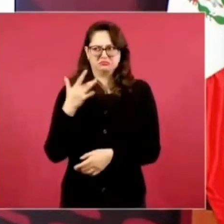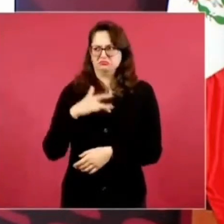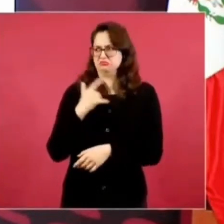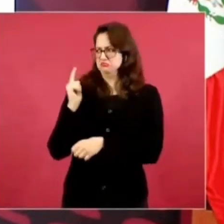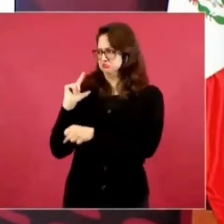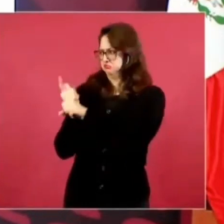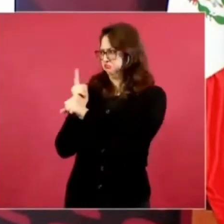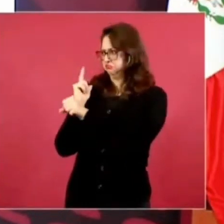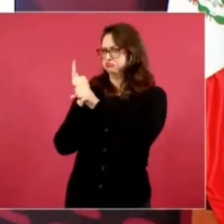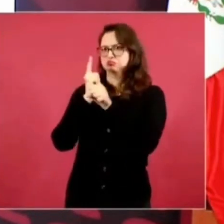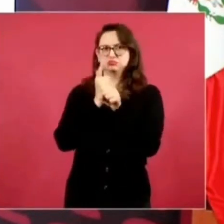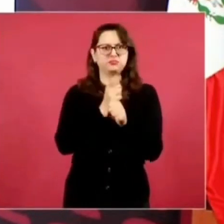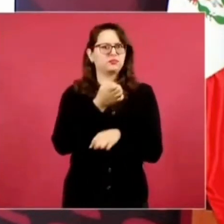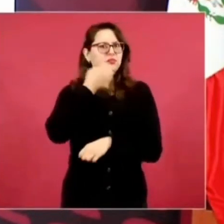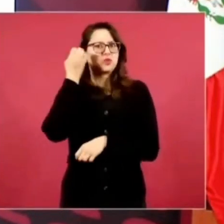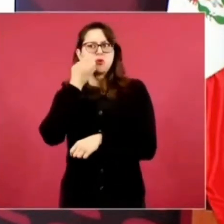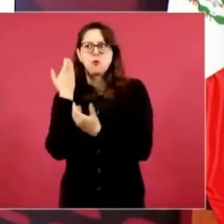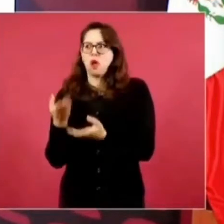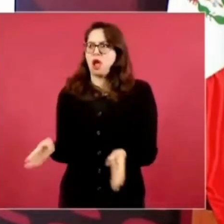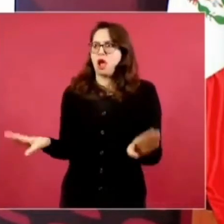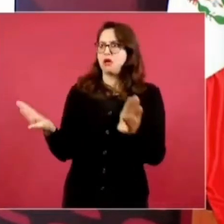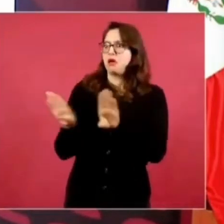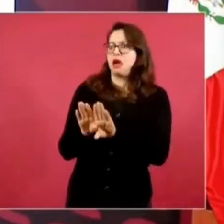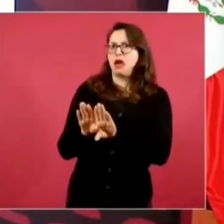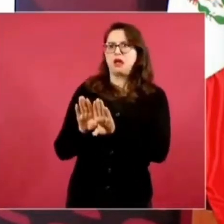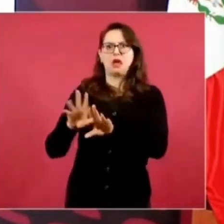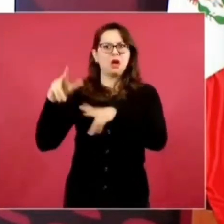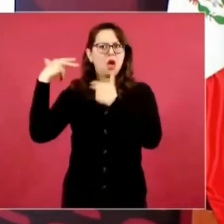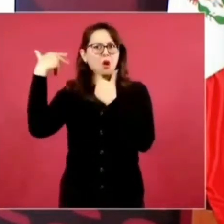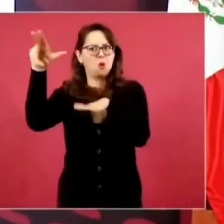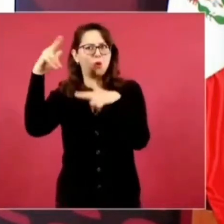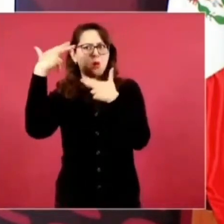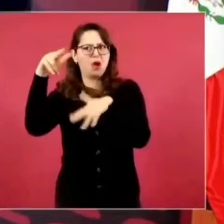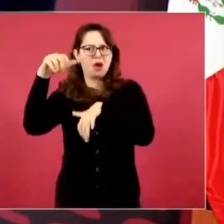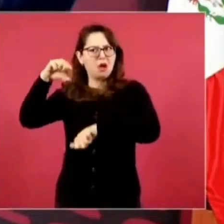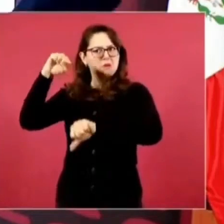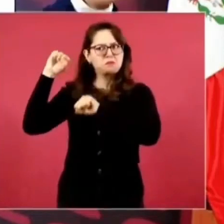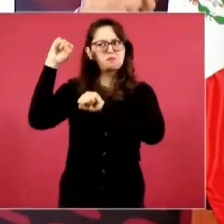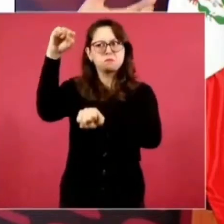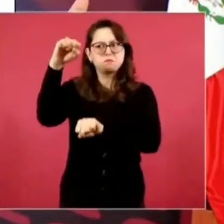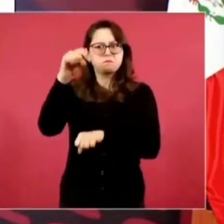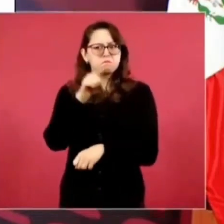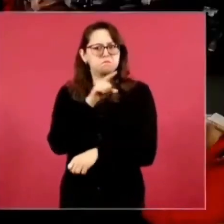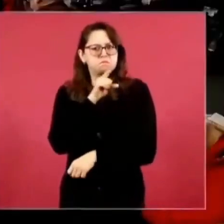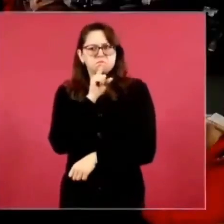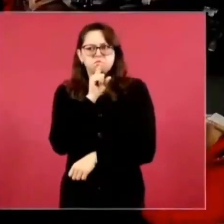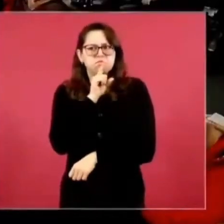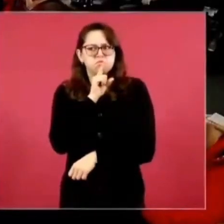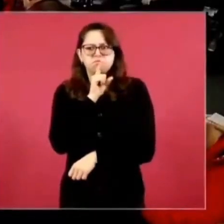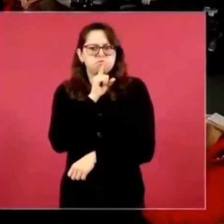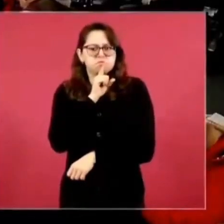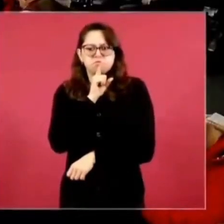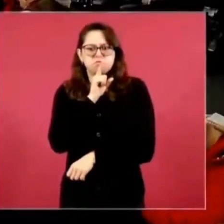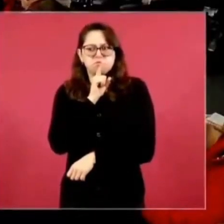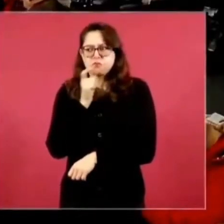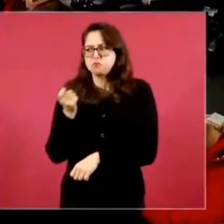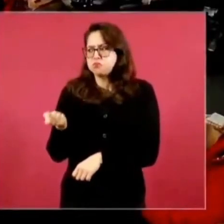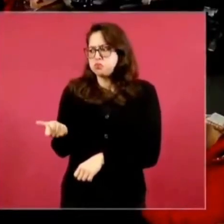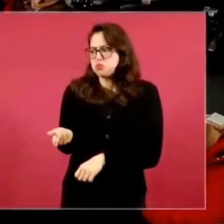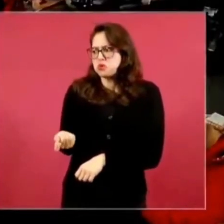No ha habido paros de labores como antes, pues se